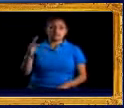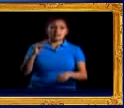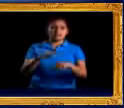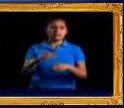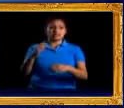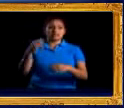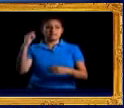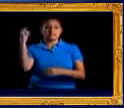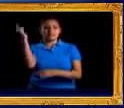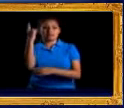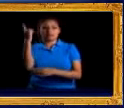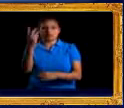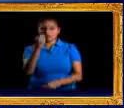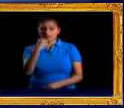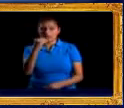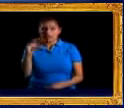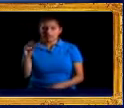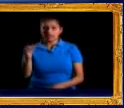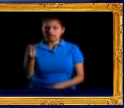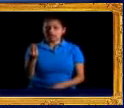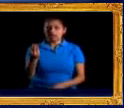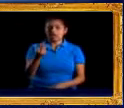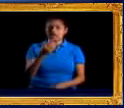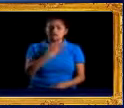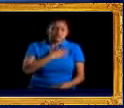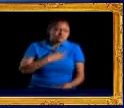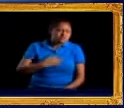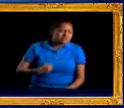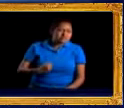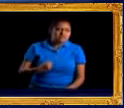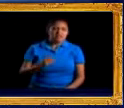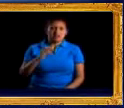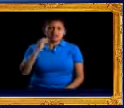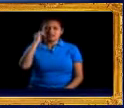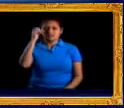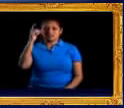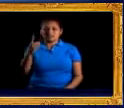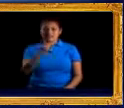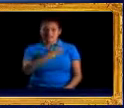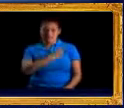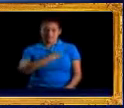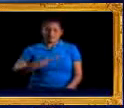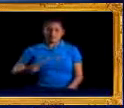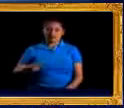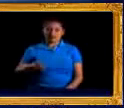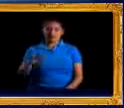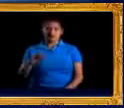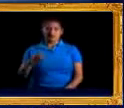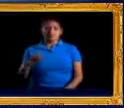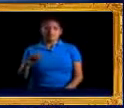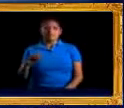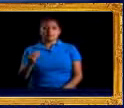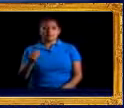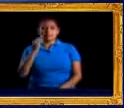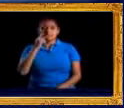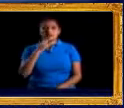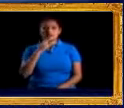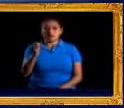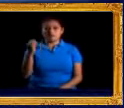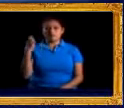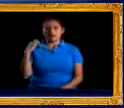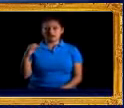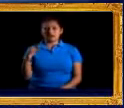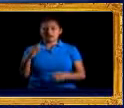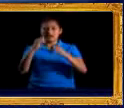que aún en la depresión que se dio en el año de 1929. La depresión, hermano, para la